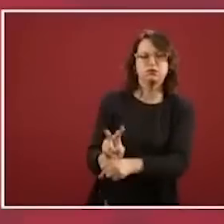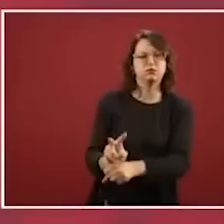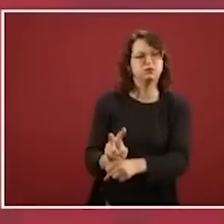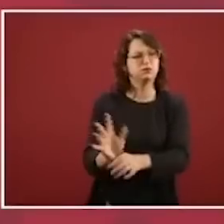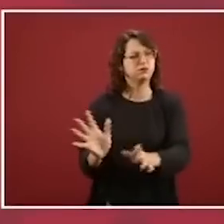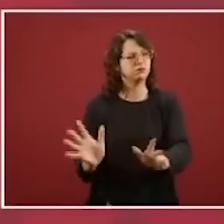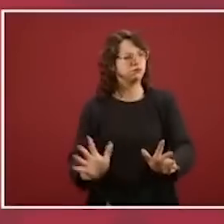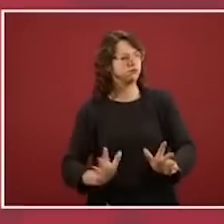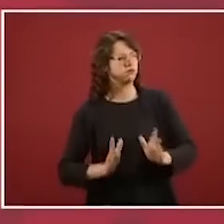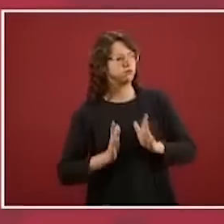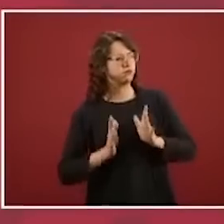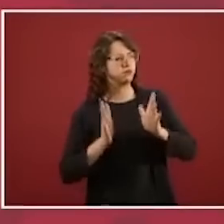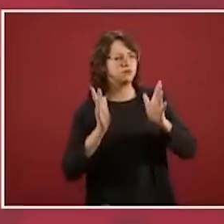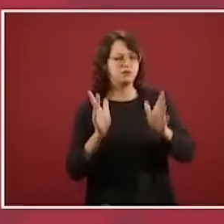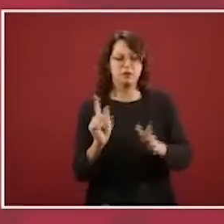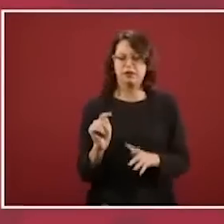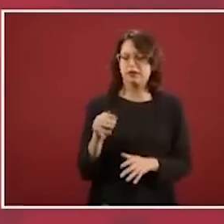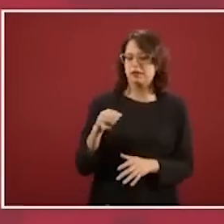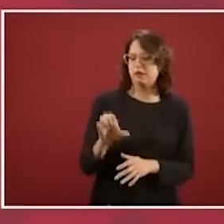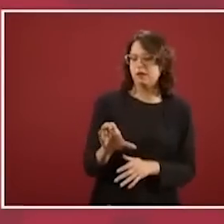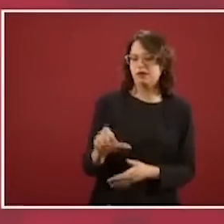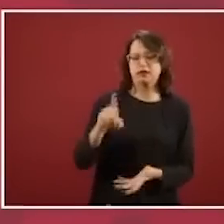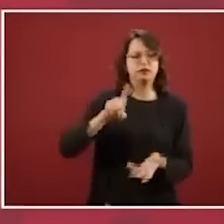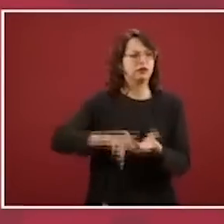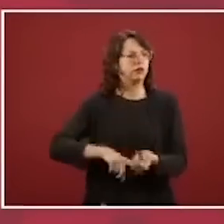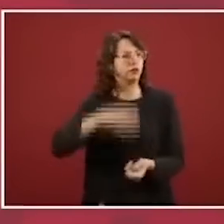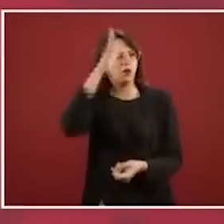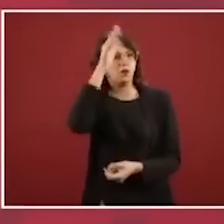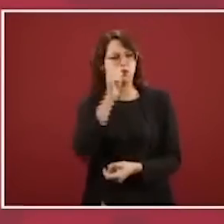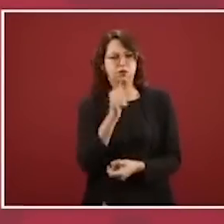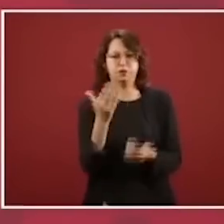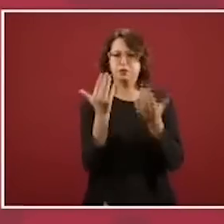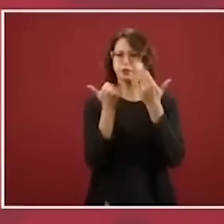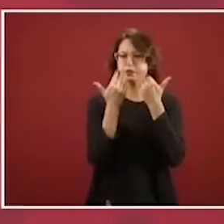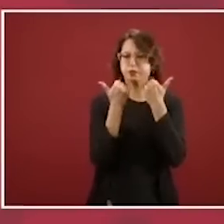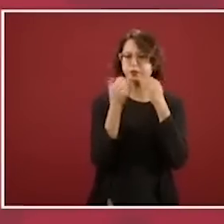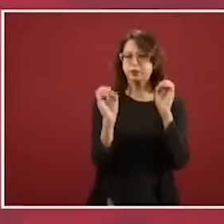el tratado. Y esto sale